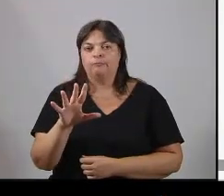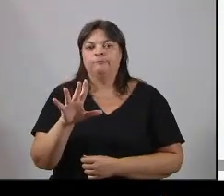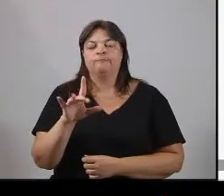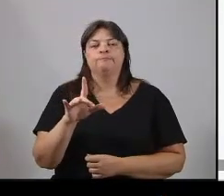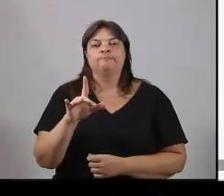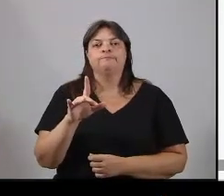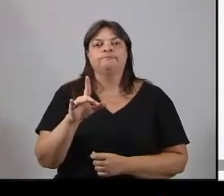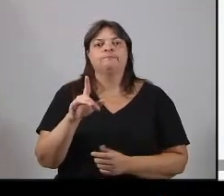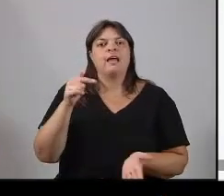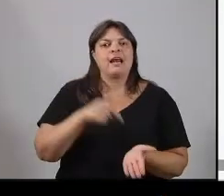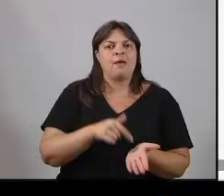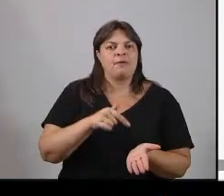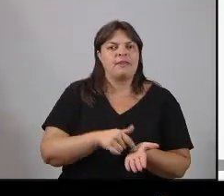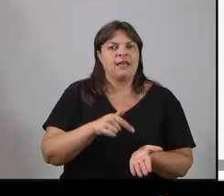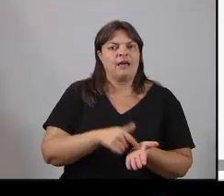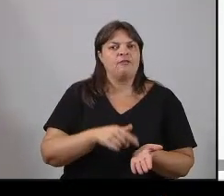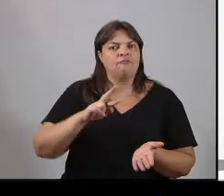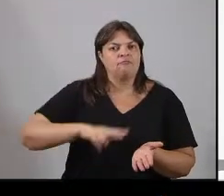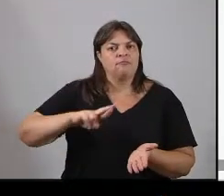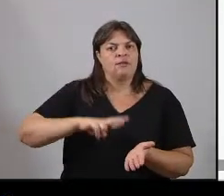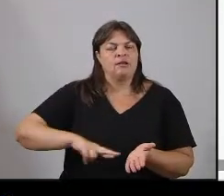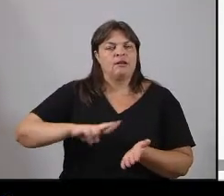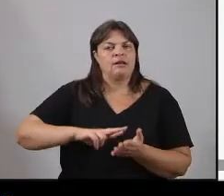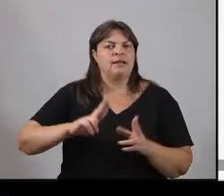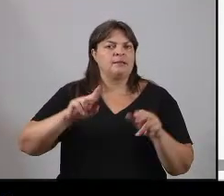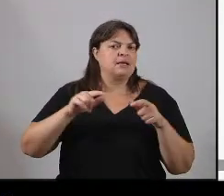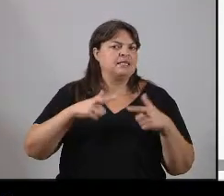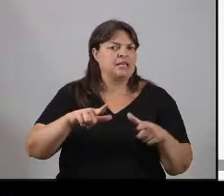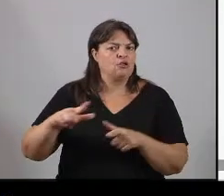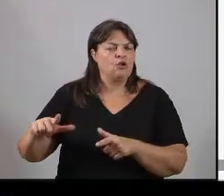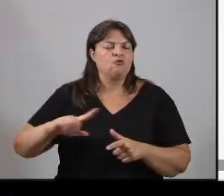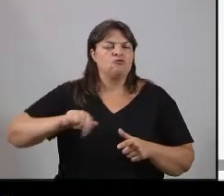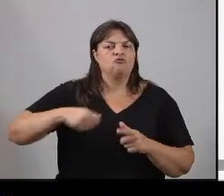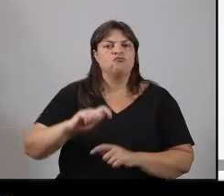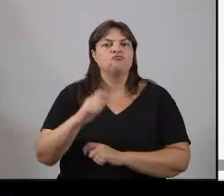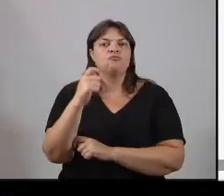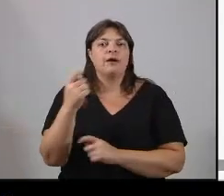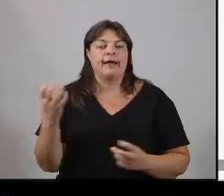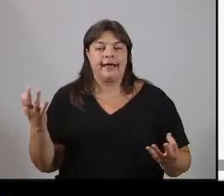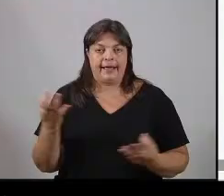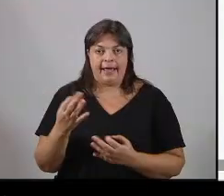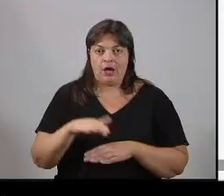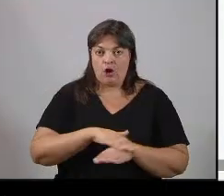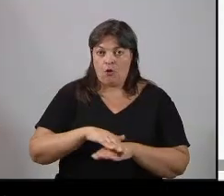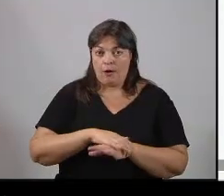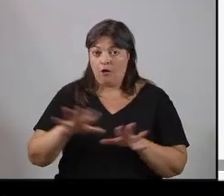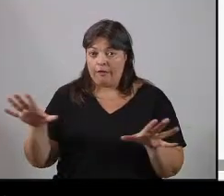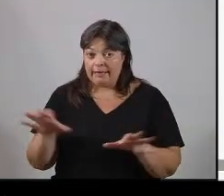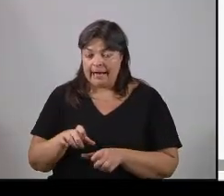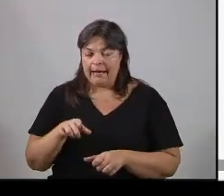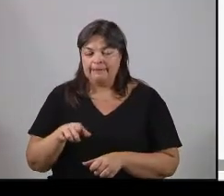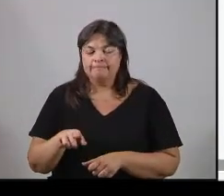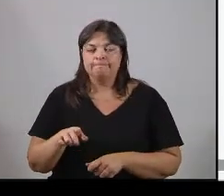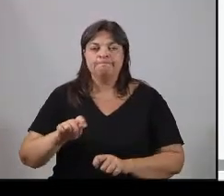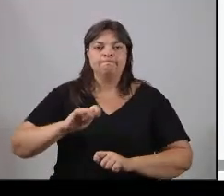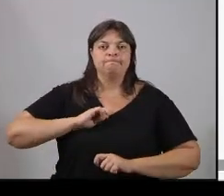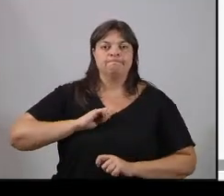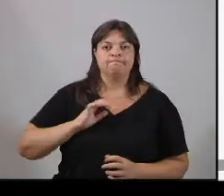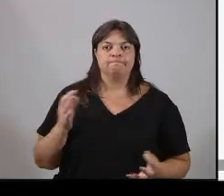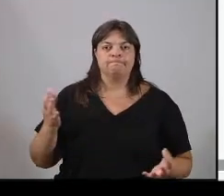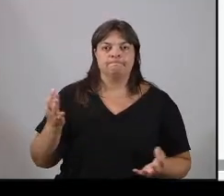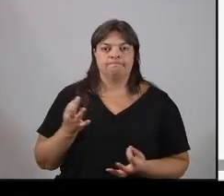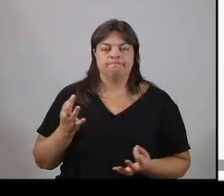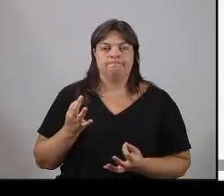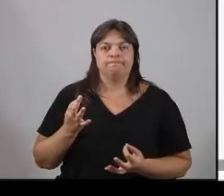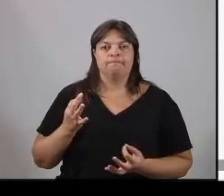diversas reivindicaciones en conferencia sectorial, hemos conseguido que el Gobierno central nos dé a nuestra